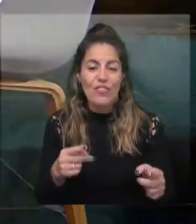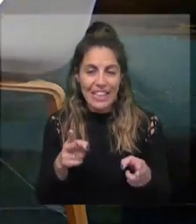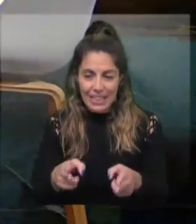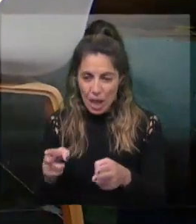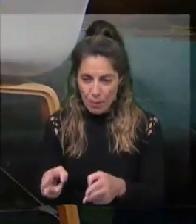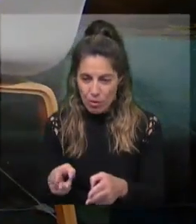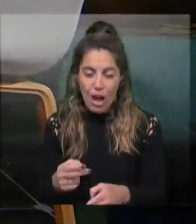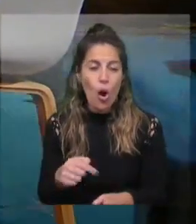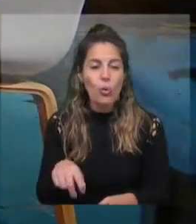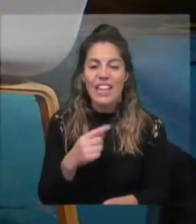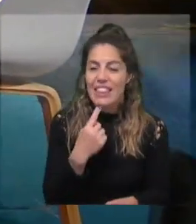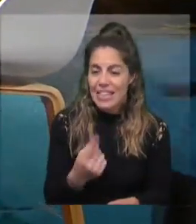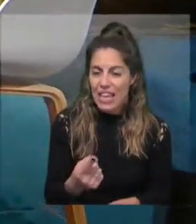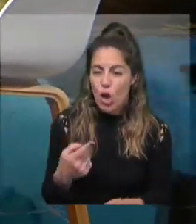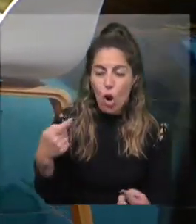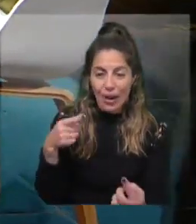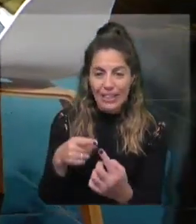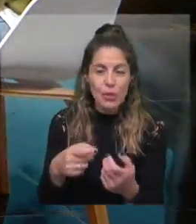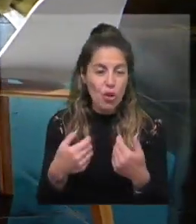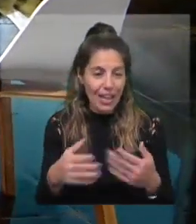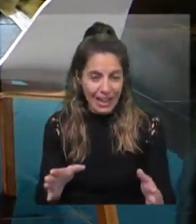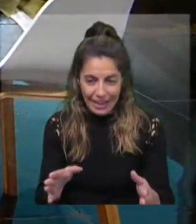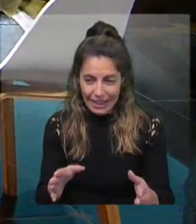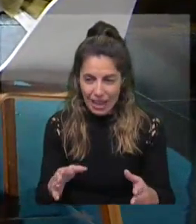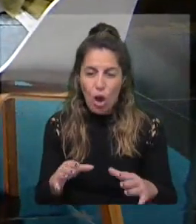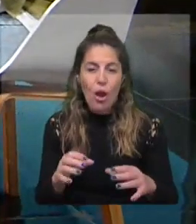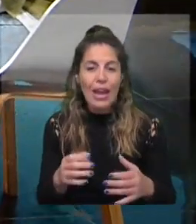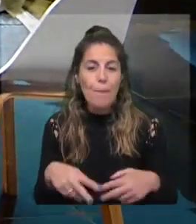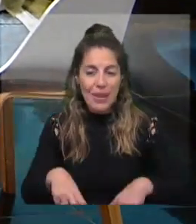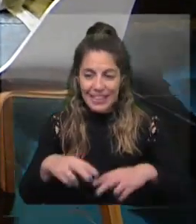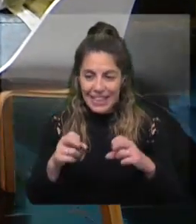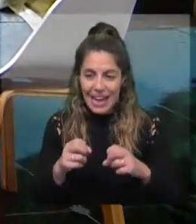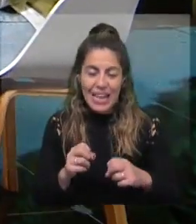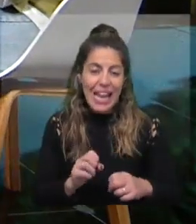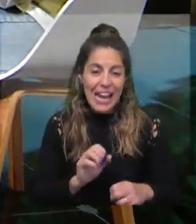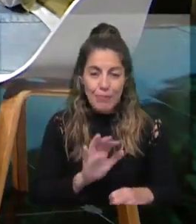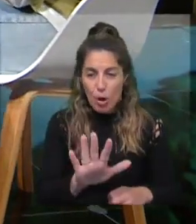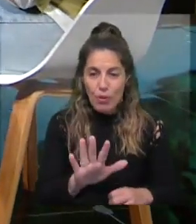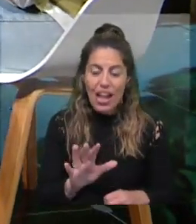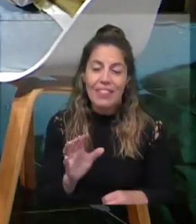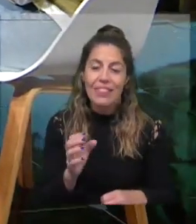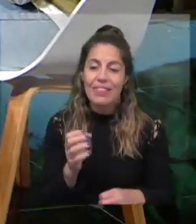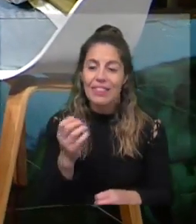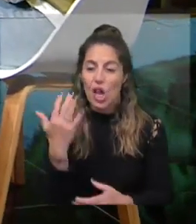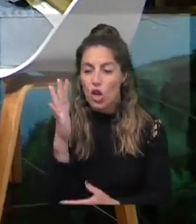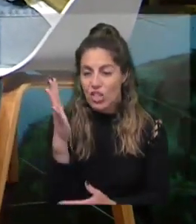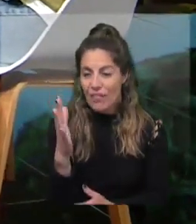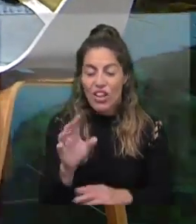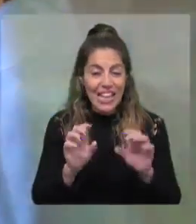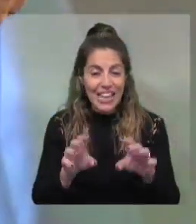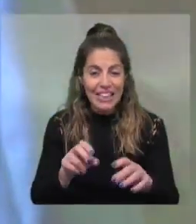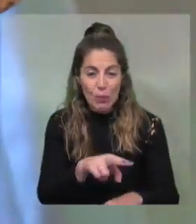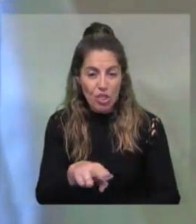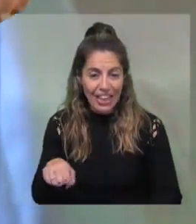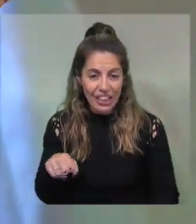que el objetivo de arranque al principio era investigar propiedades de lo que es la flora nativa de las riberas del río Yi.